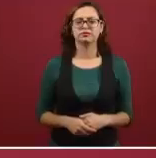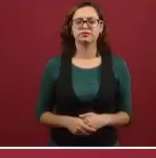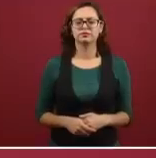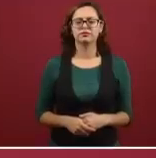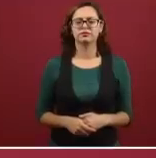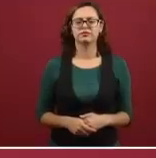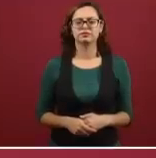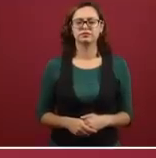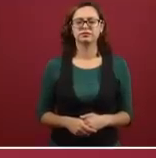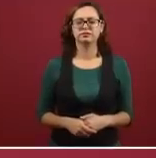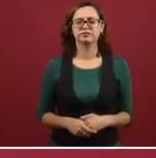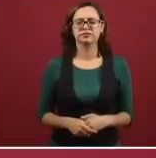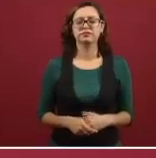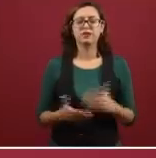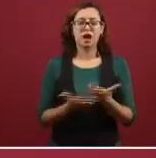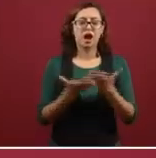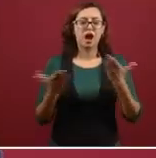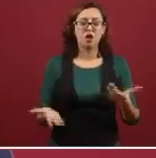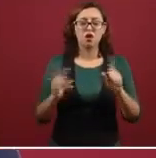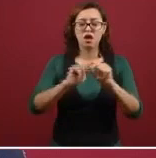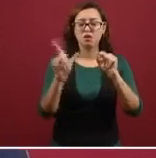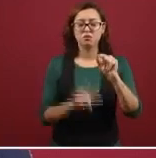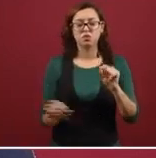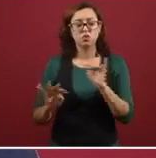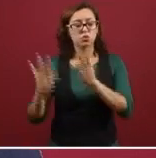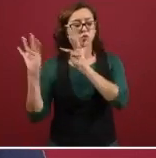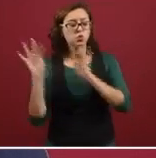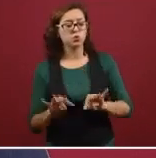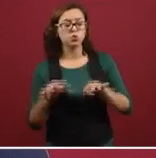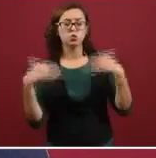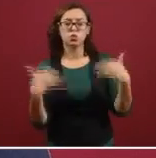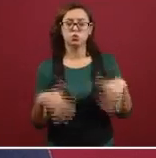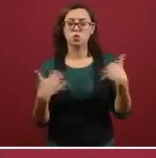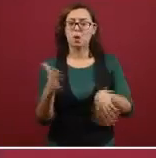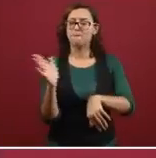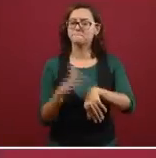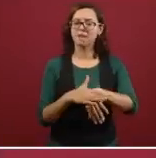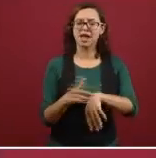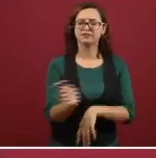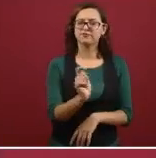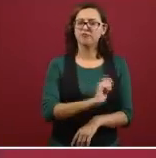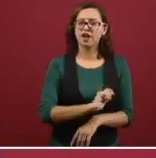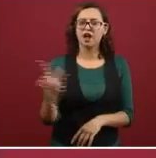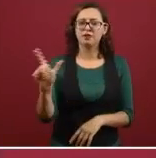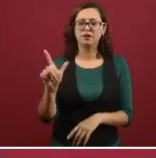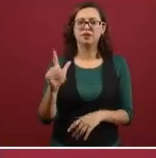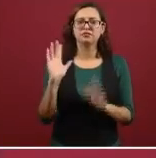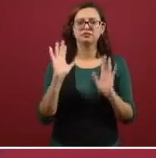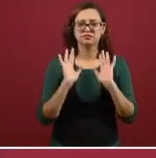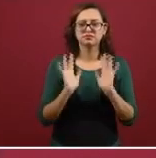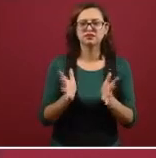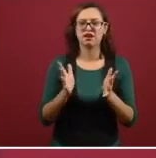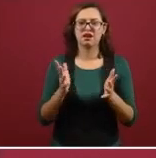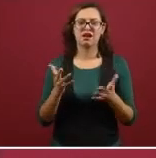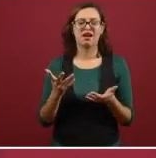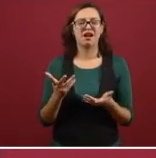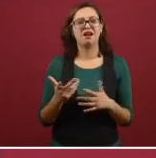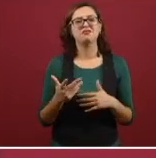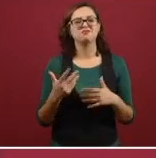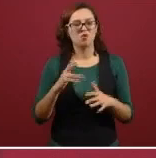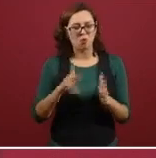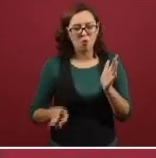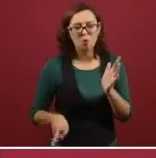más fama, ha recuperado su fama